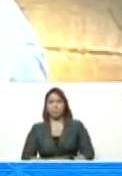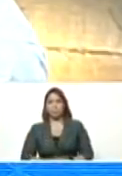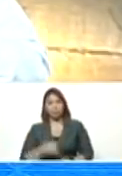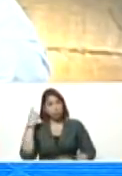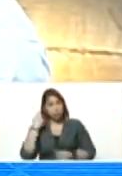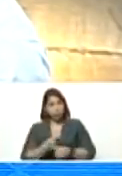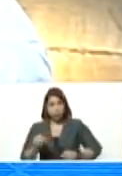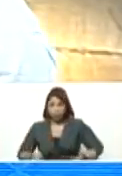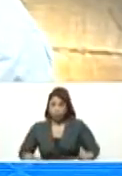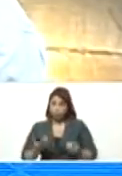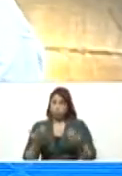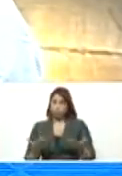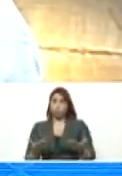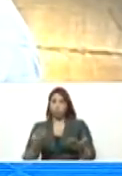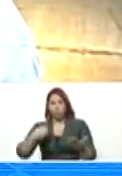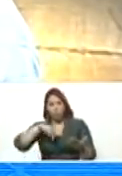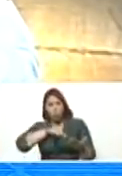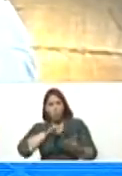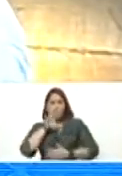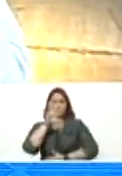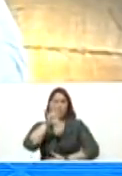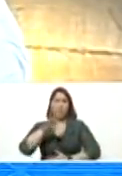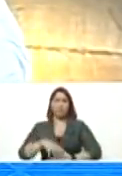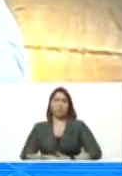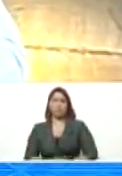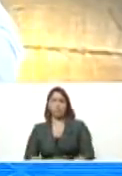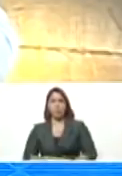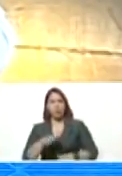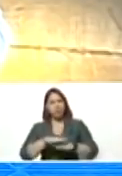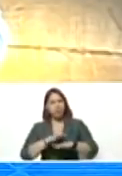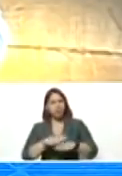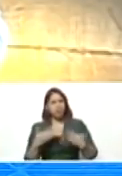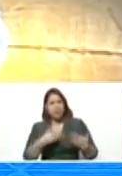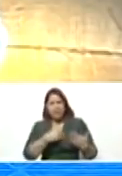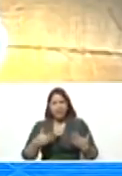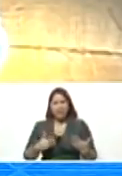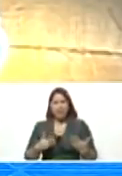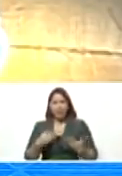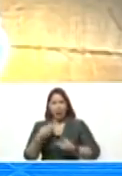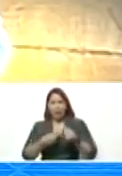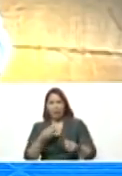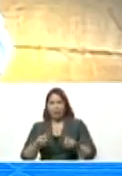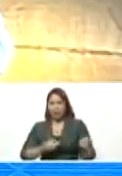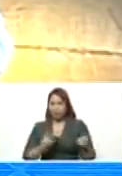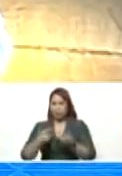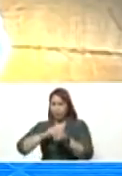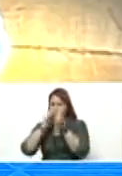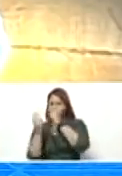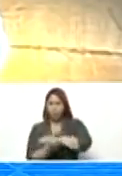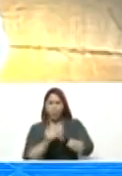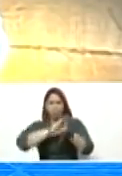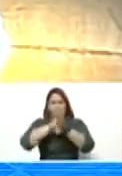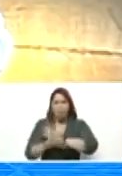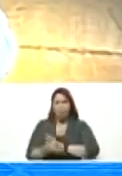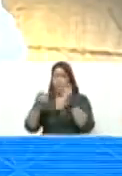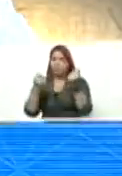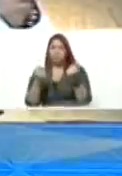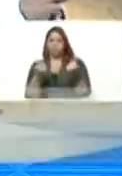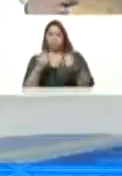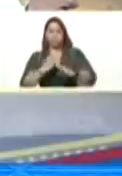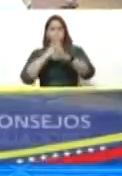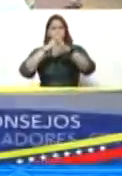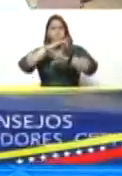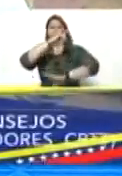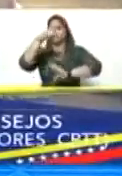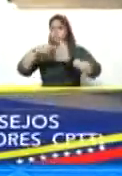que dar a nuestro país, porque trataron de llevarnos a la ruina económica, a la parálisis